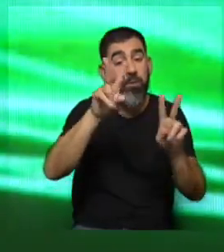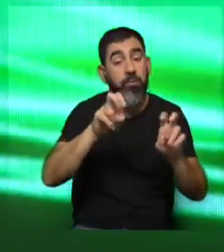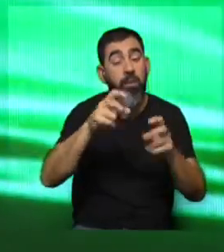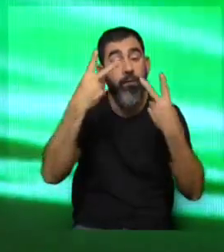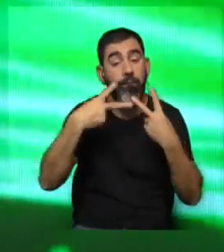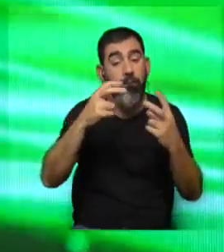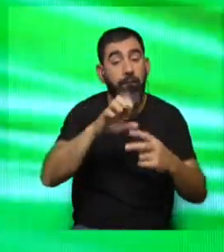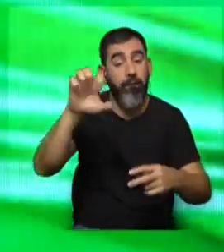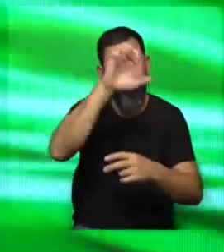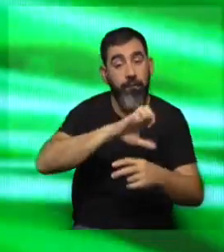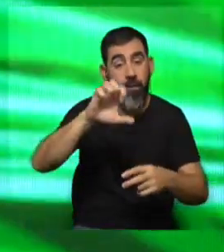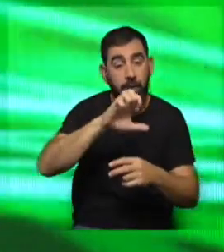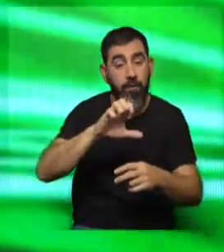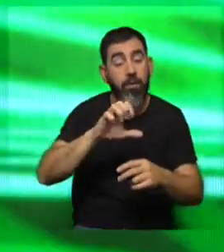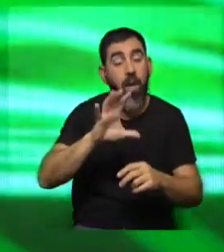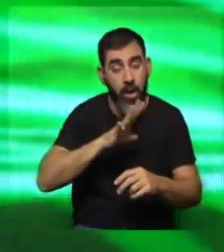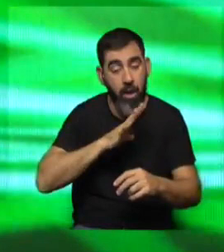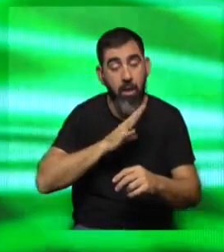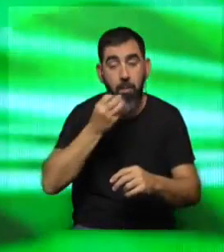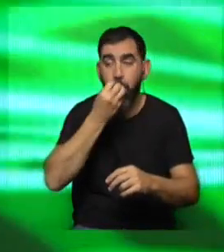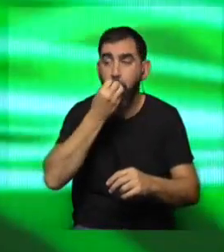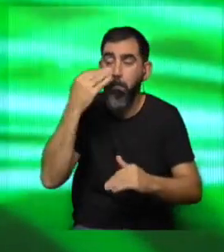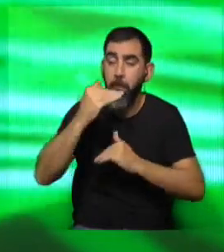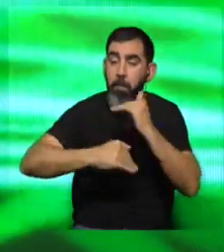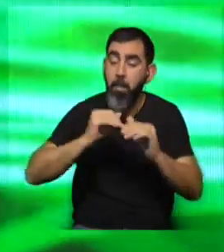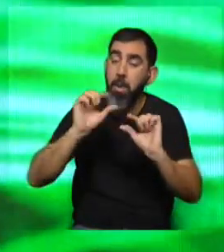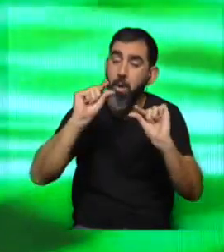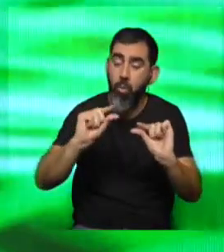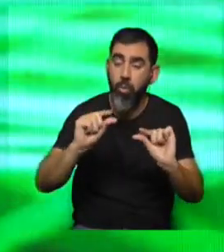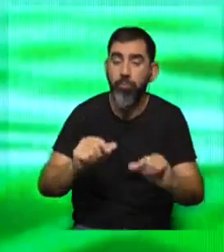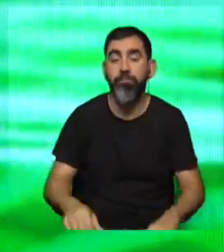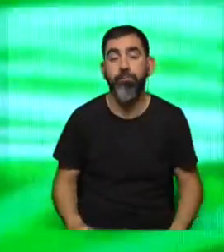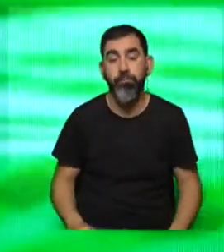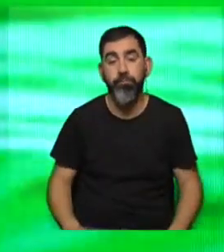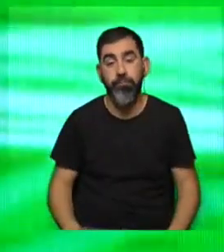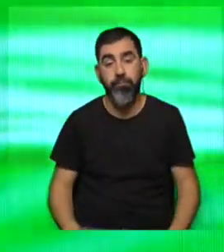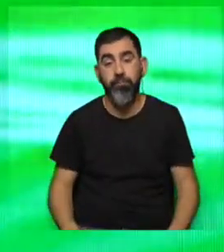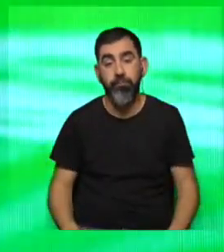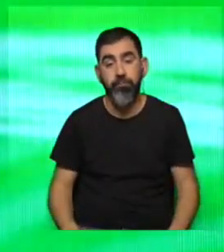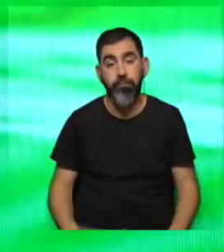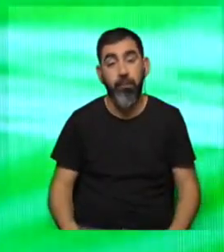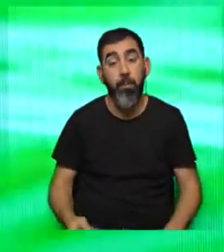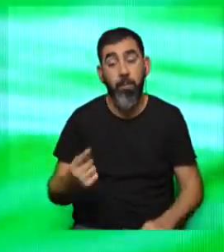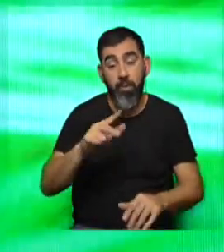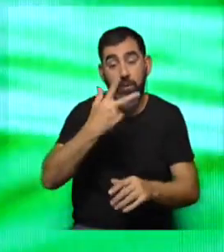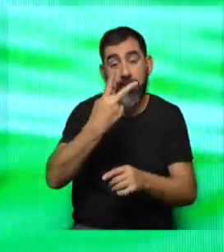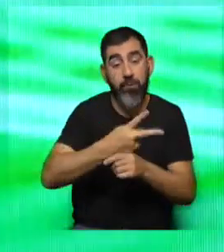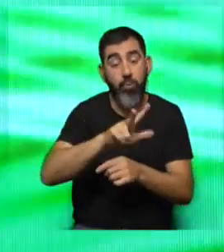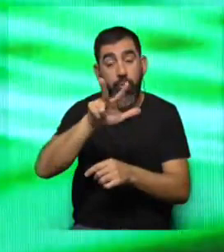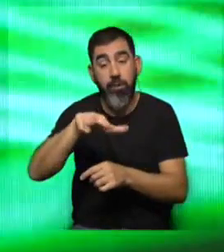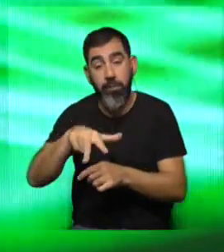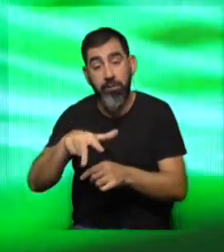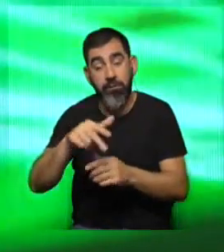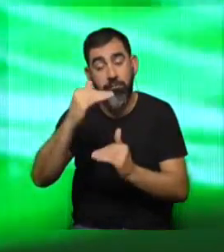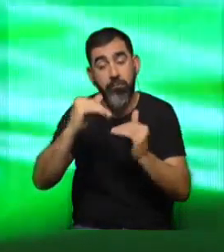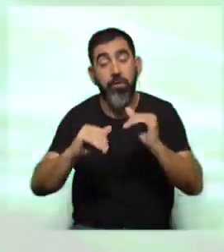que haber agencias de viajes donde encontramos que un un crecimiento relativamente interesante ya en este segundo trimestre